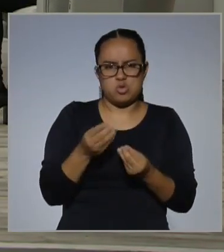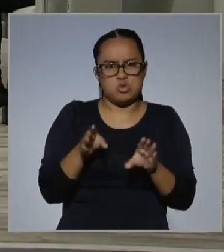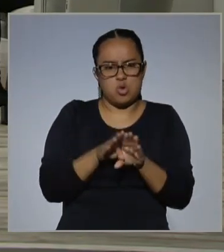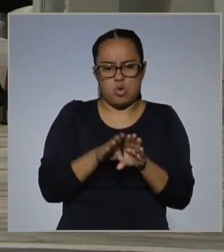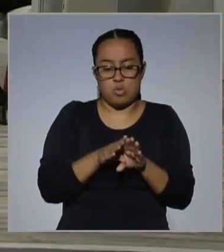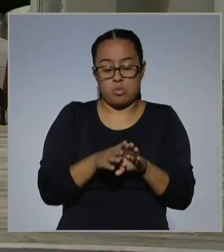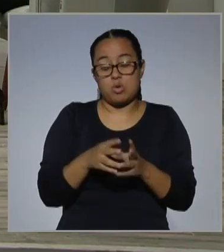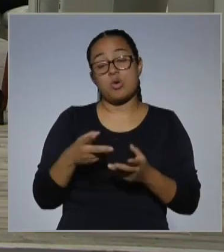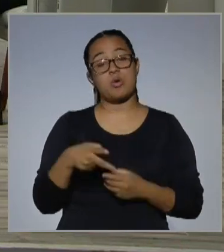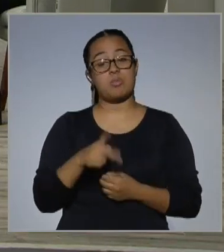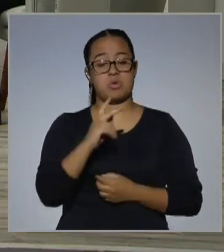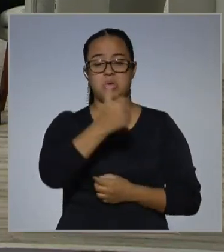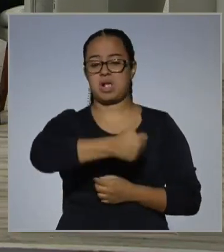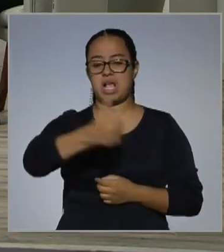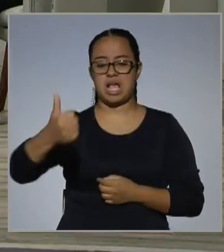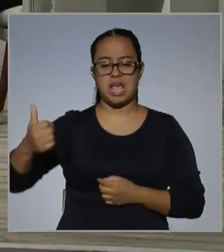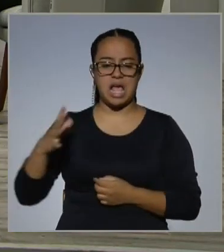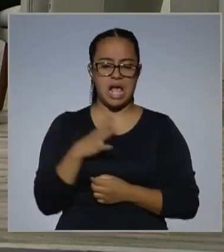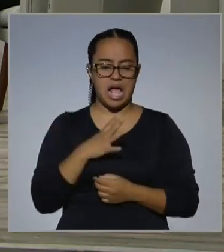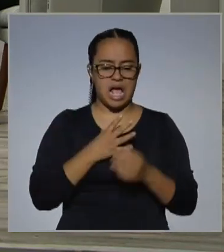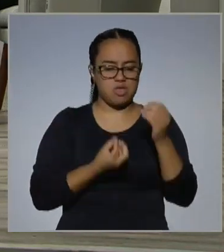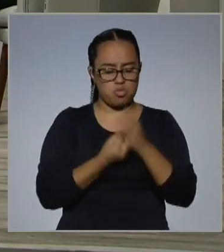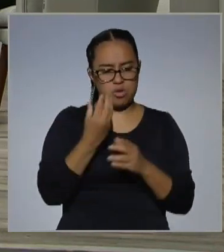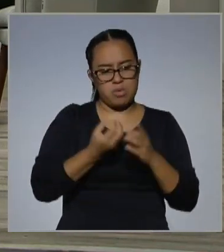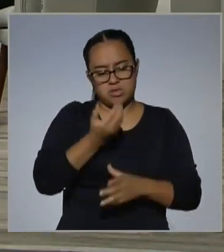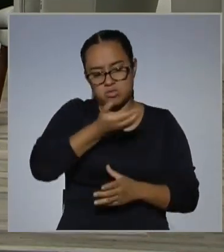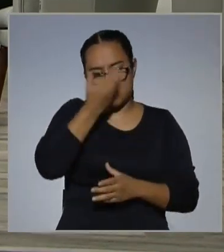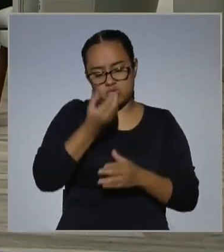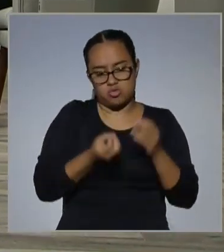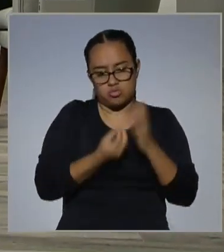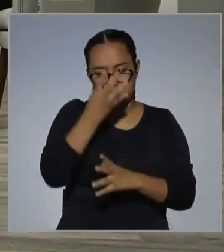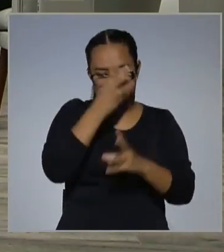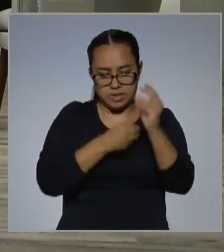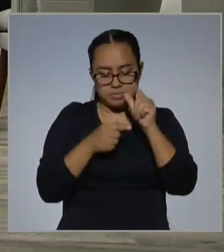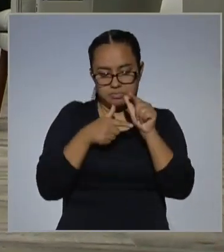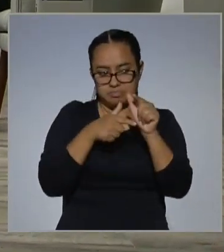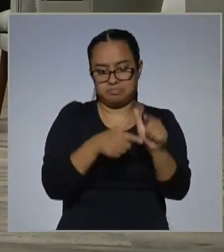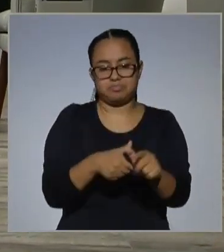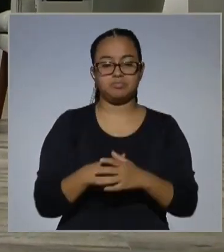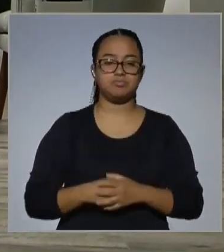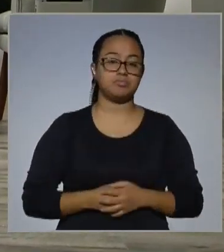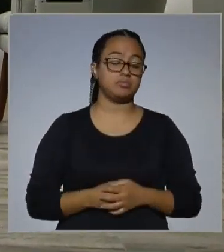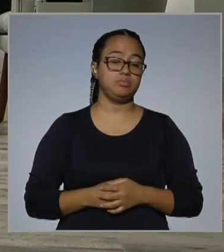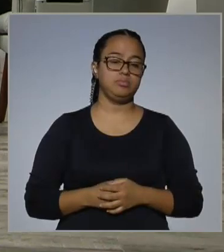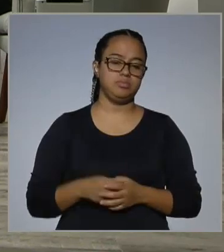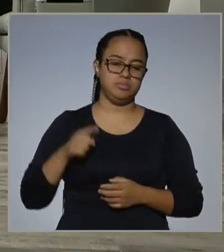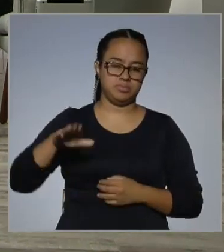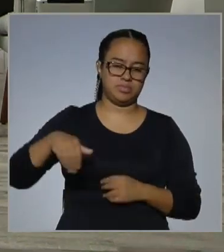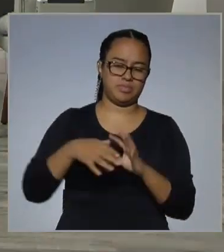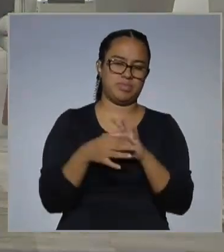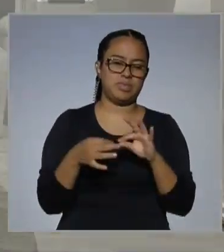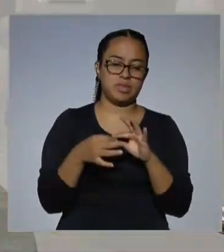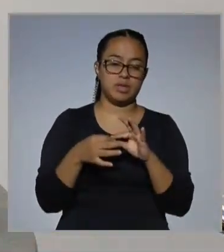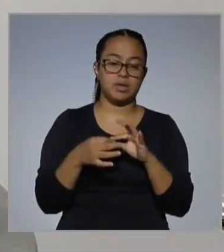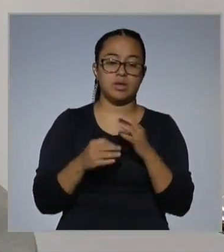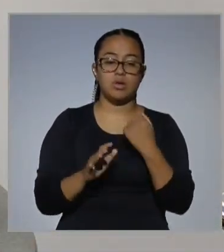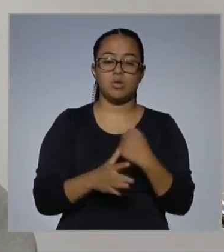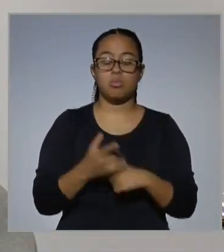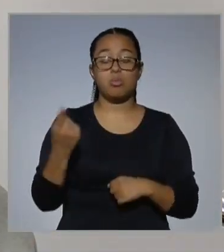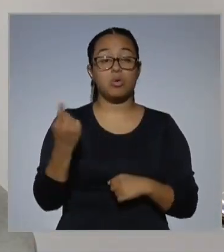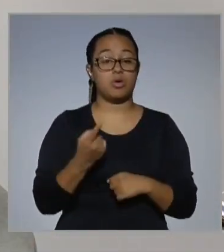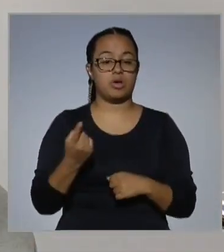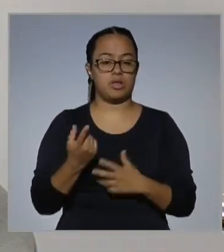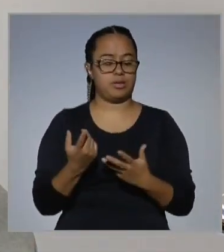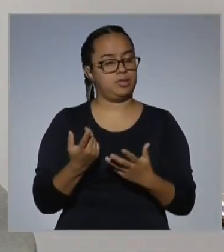así, cada quien preserva sus propias tradiciones. Sí, parte de lo que decía Argel, que me gustaría retomar, porque es